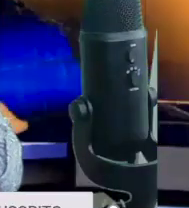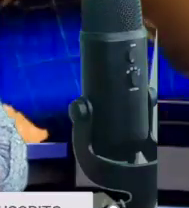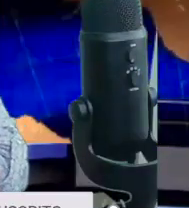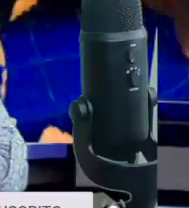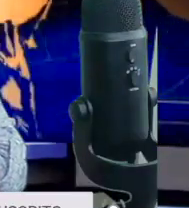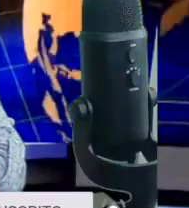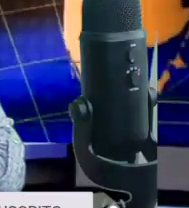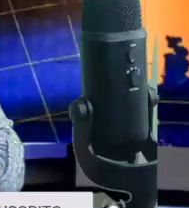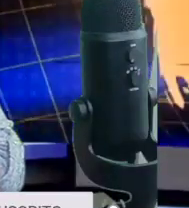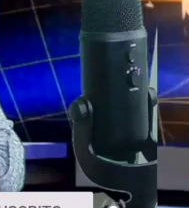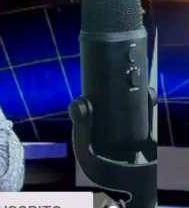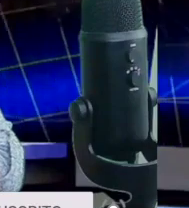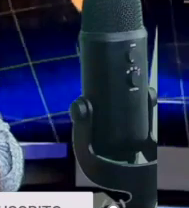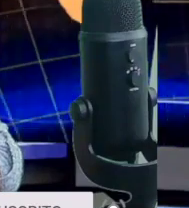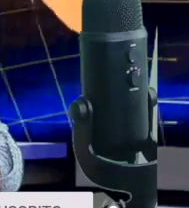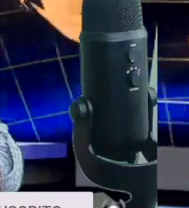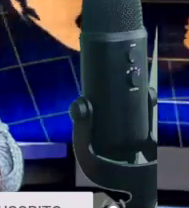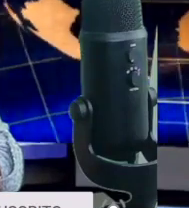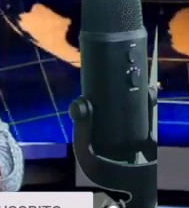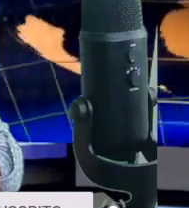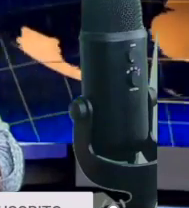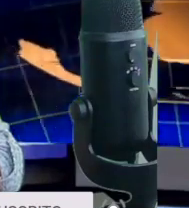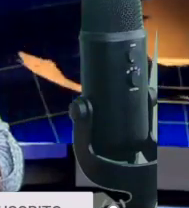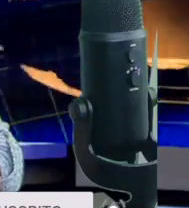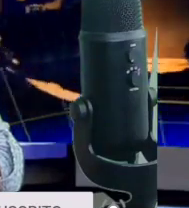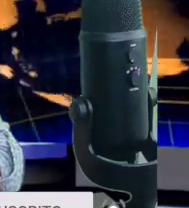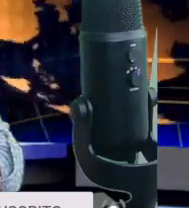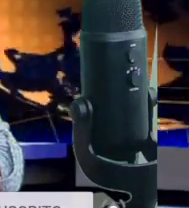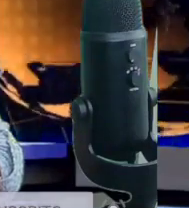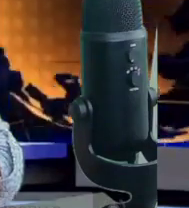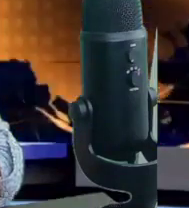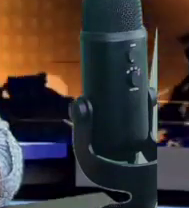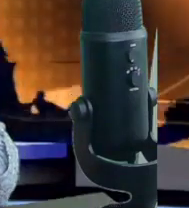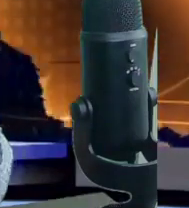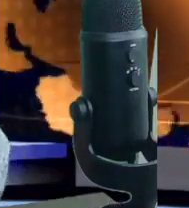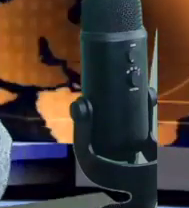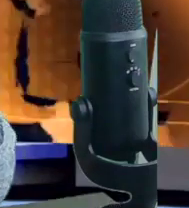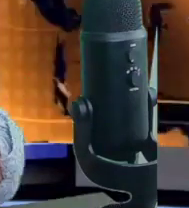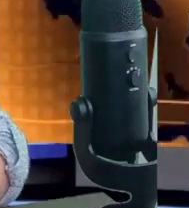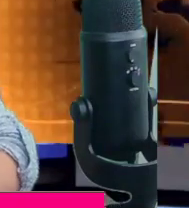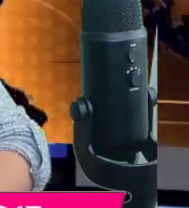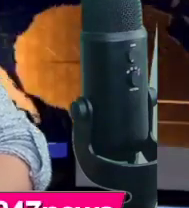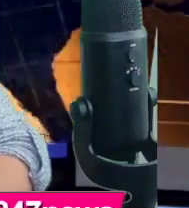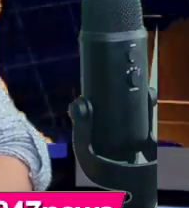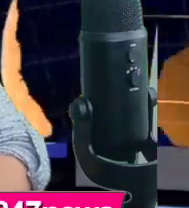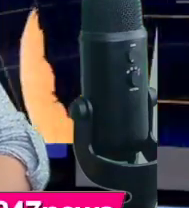activen la campanita de las notificaciones para que no se pierdan de la información que vamos a generar y compartir para